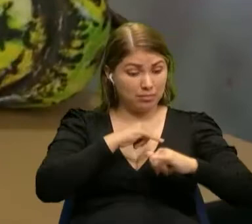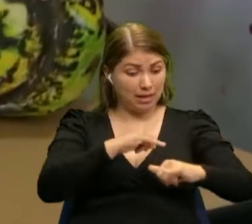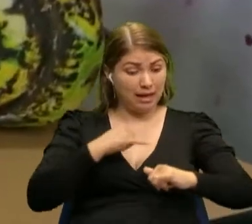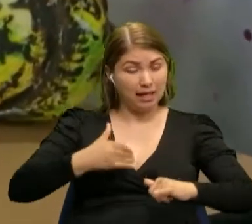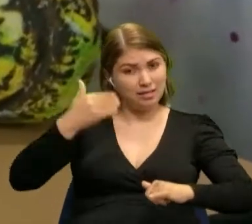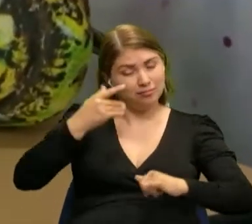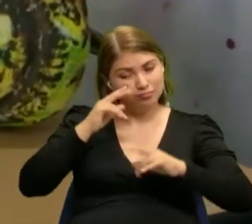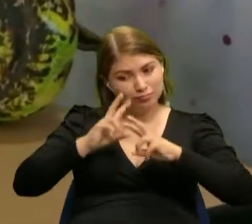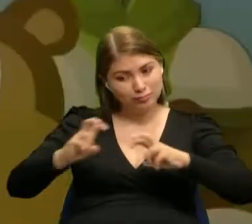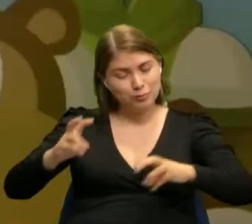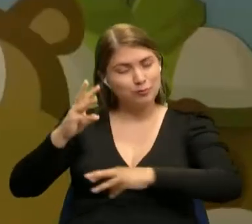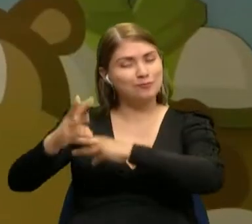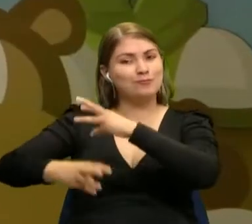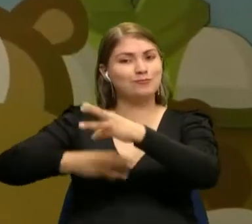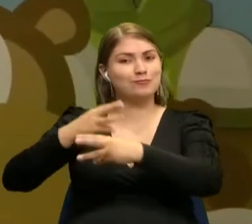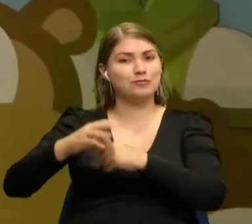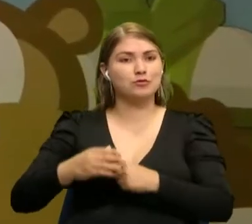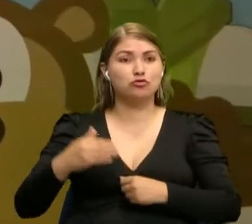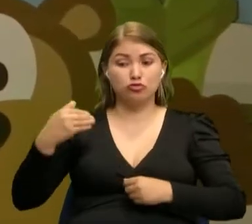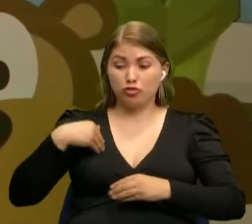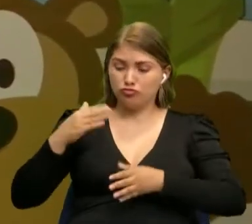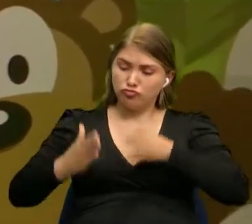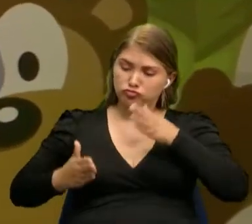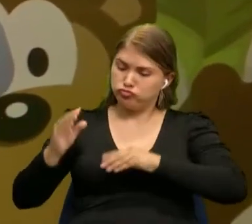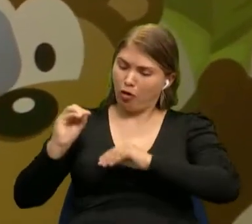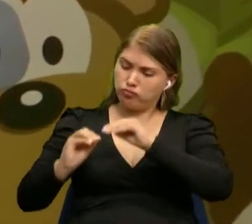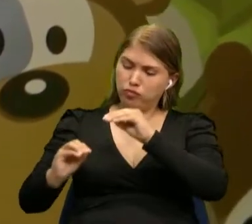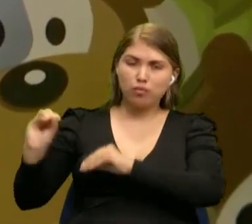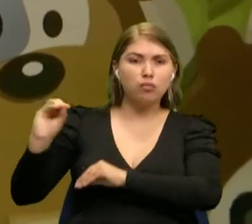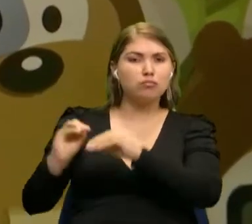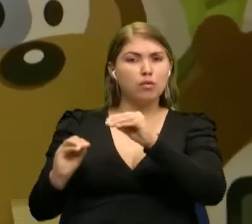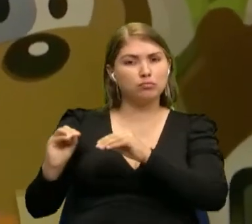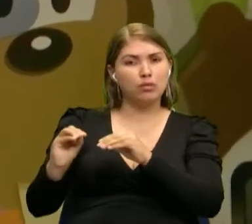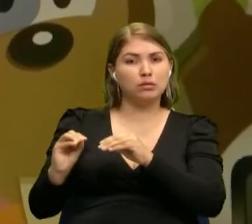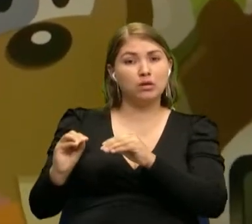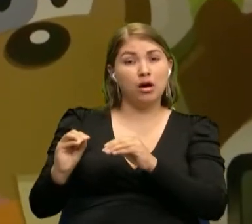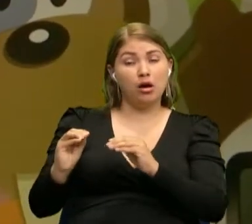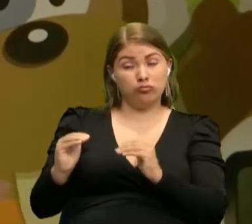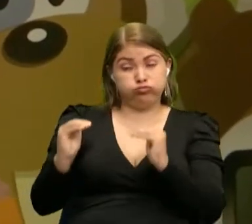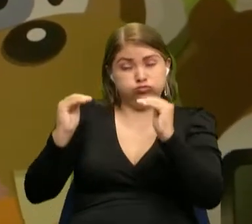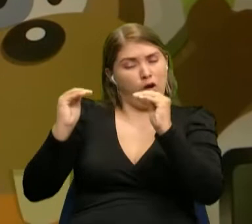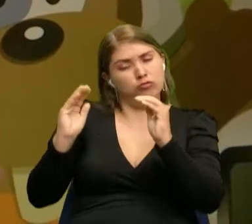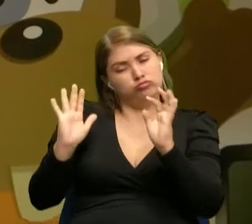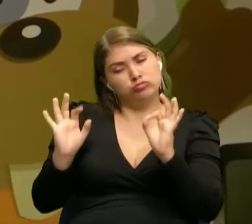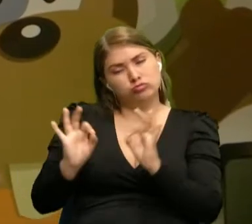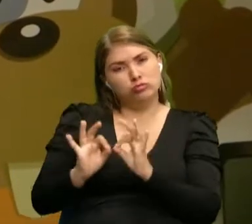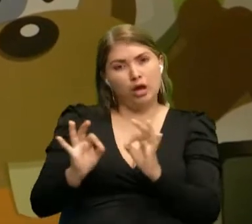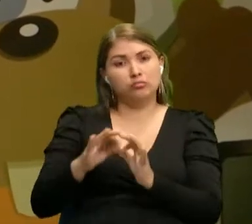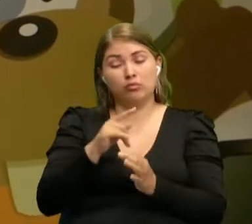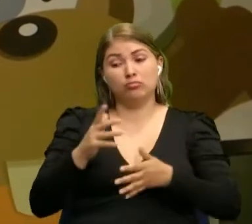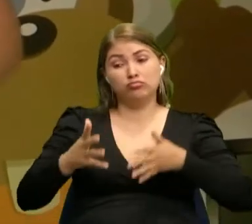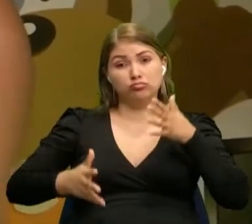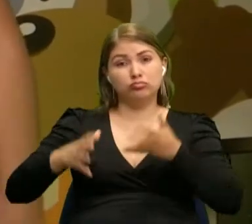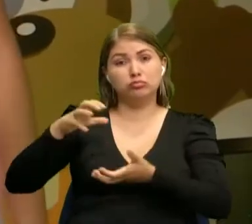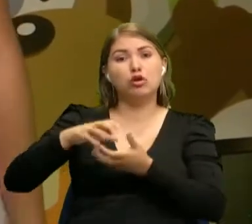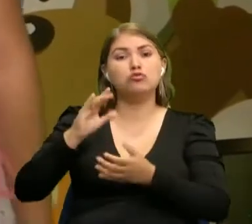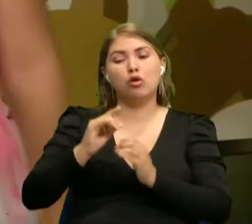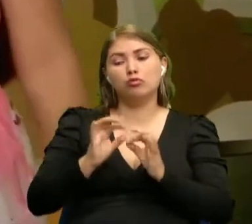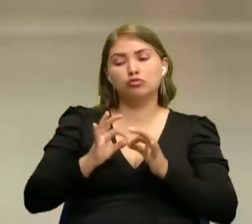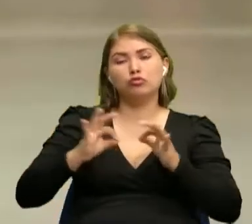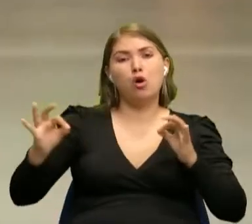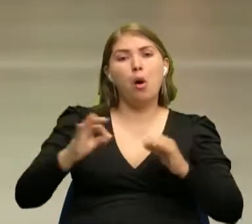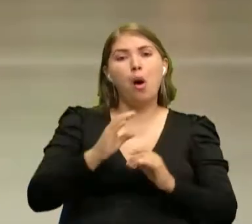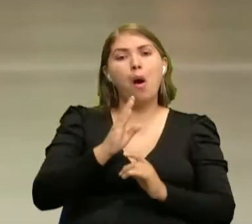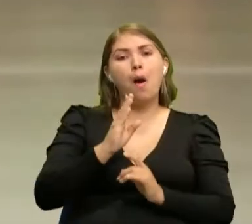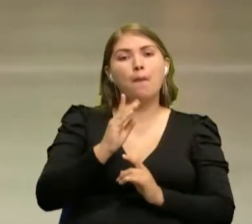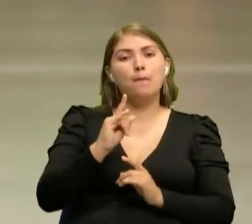descubrir este mundo. Yo armé uno de estos, pero menos avanzado, pero armé este que es Bluetooth, se